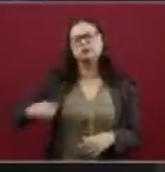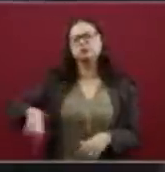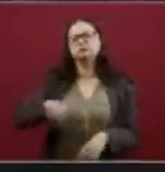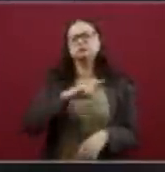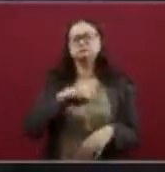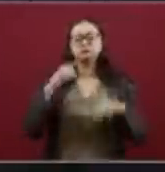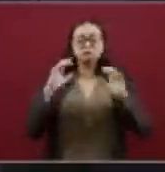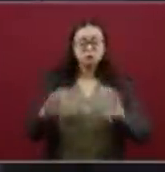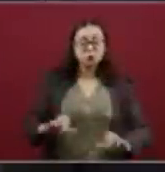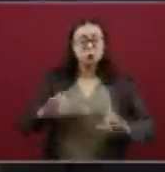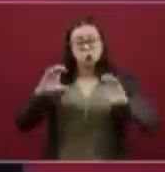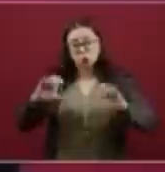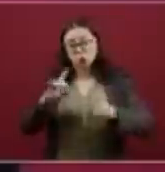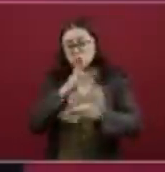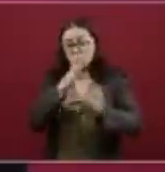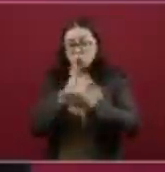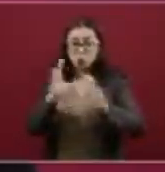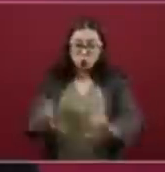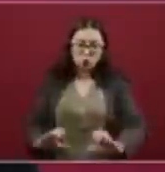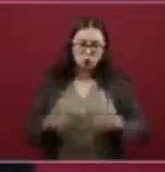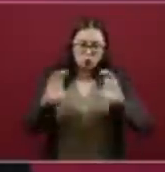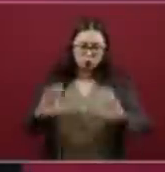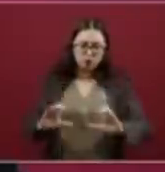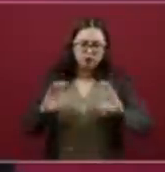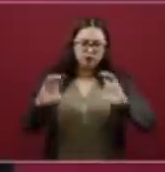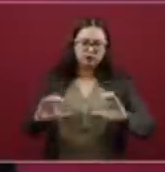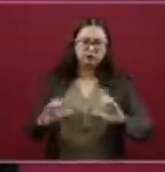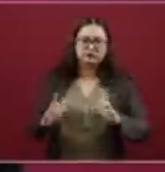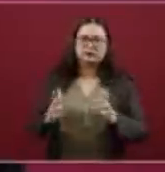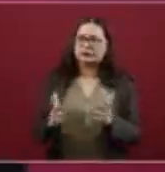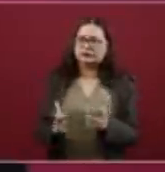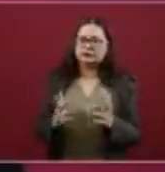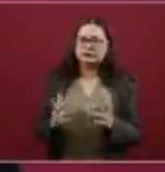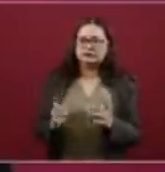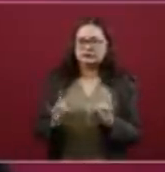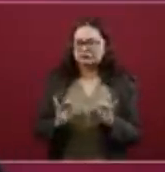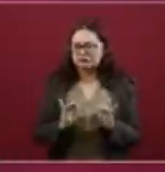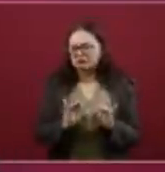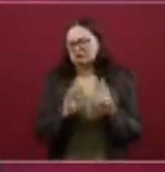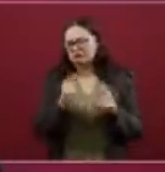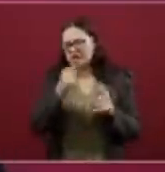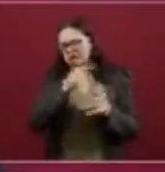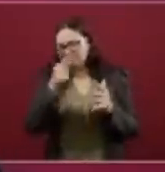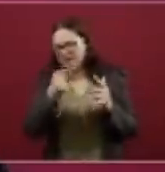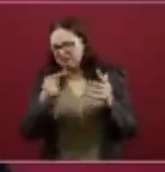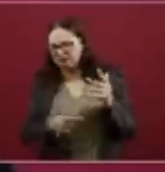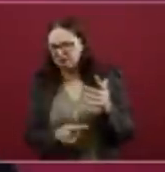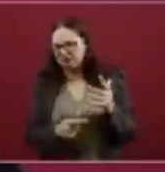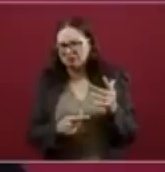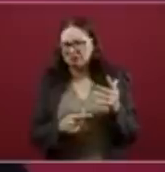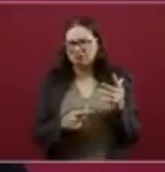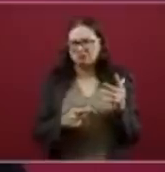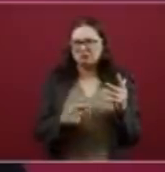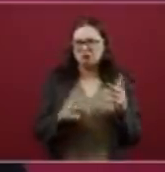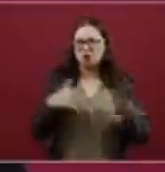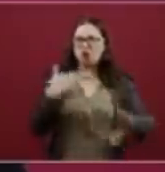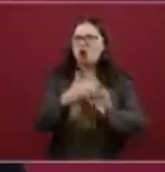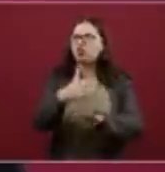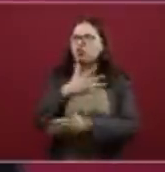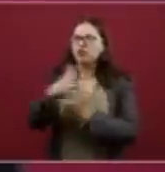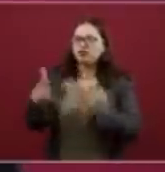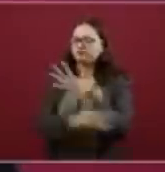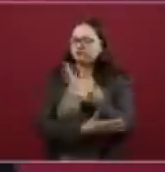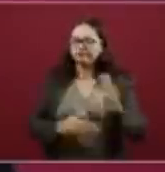más cuidando lo que consideramos no debe de hacerse en contra del medio